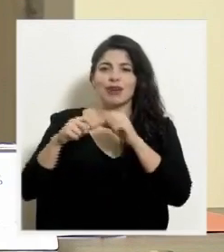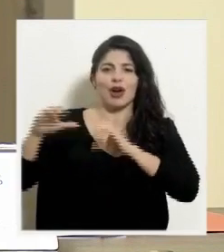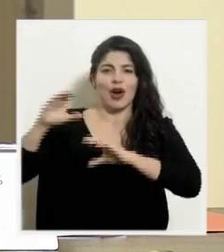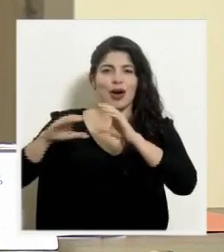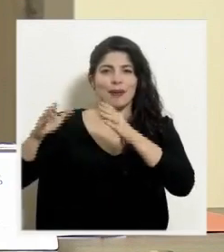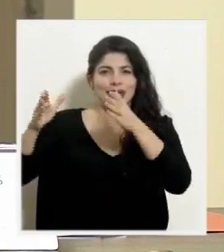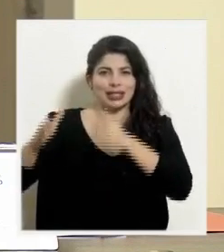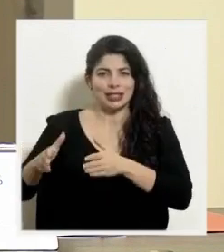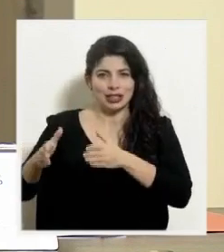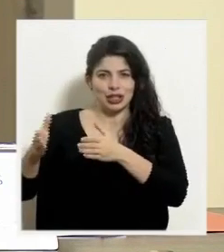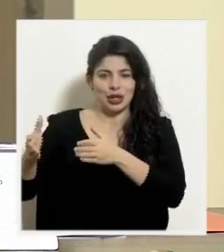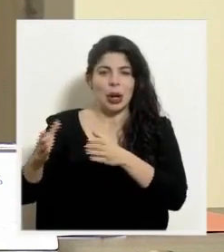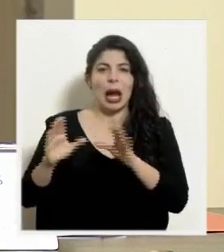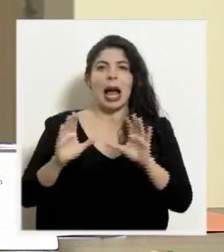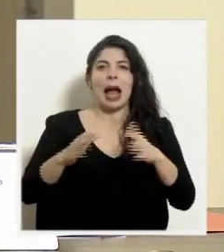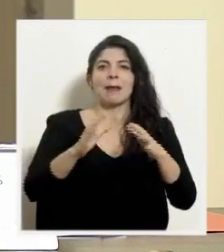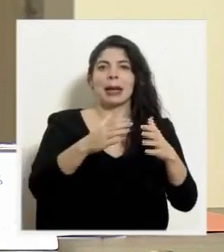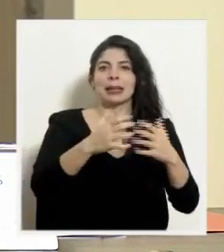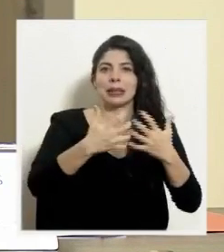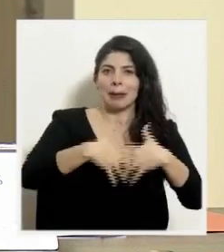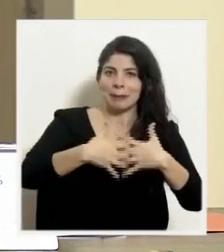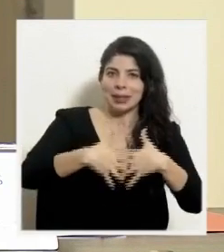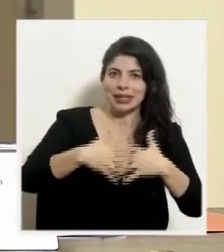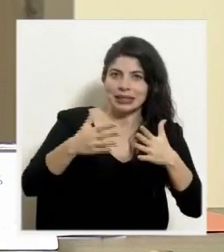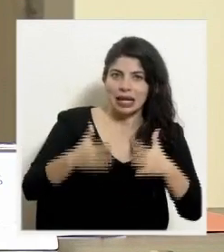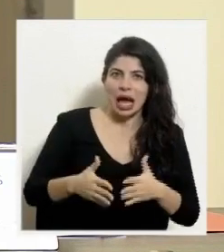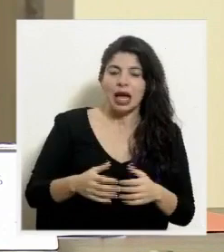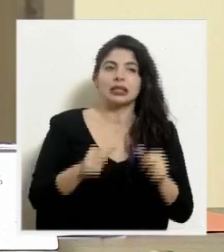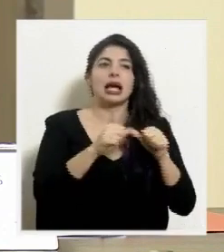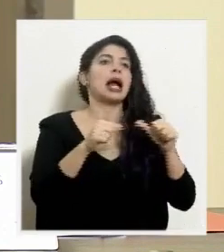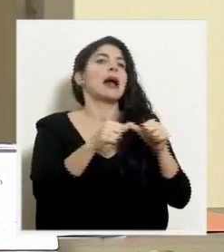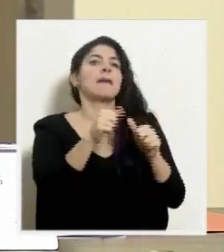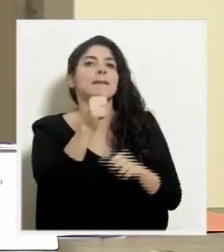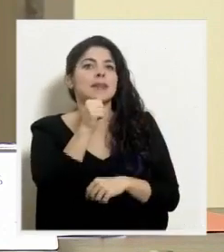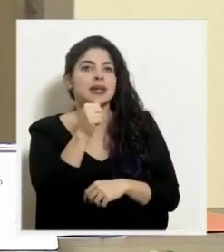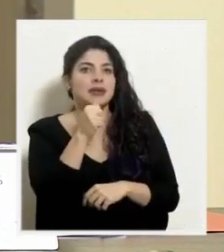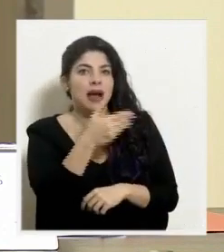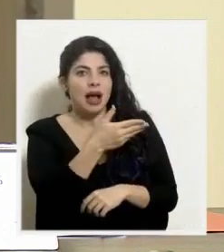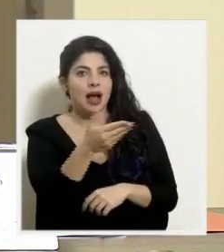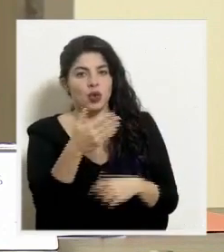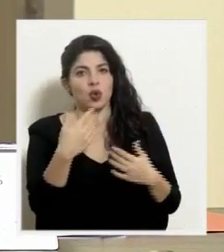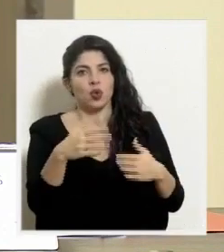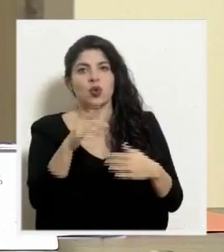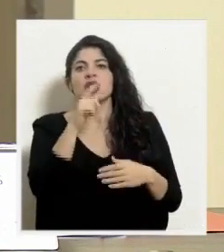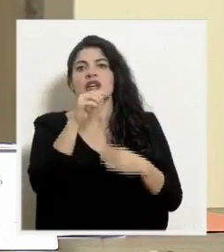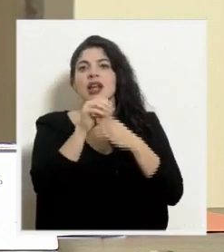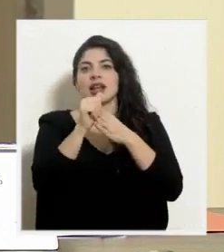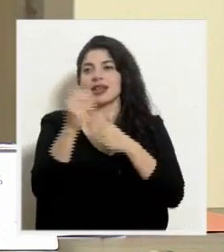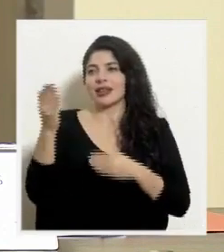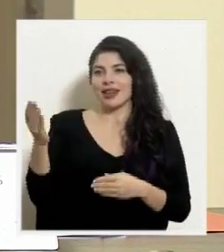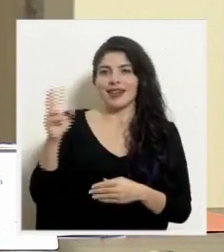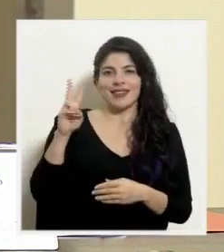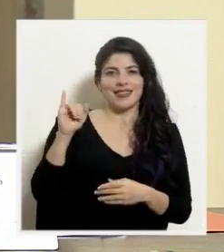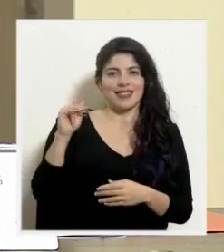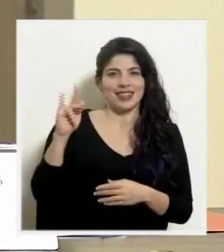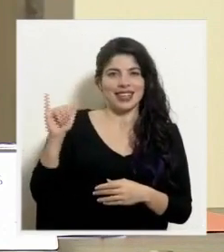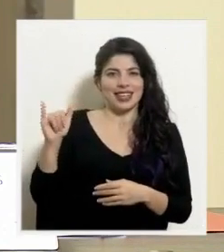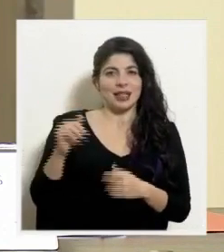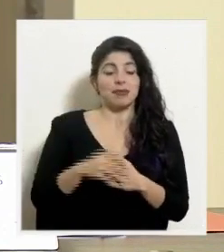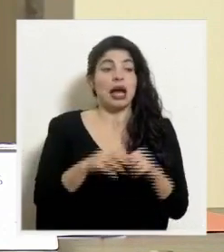comercio, cámaras empresariales, todo el sector privado, bajo el liderazgo de doña Vicky, el sector